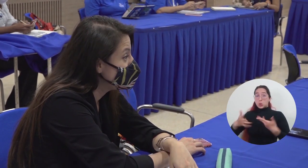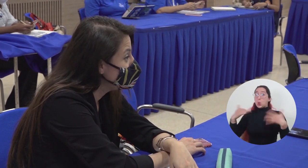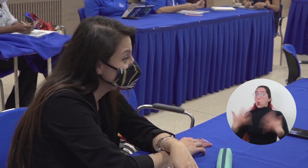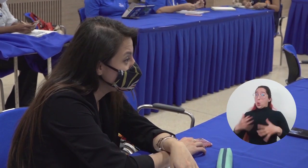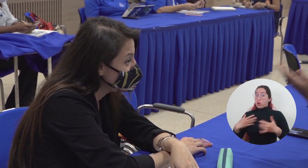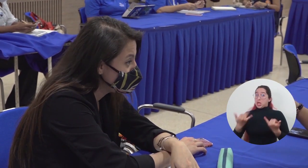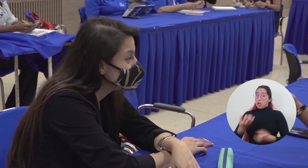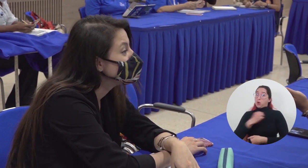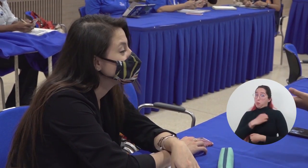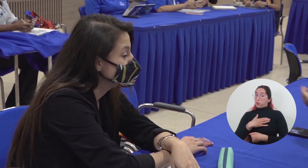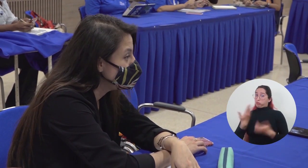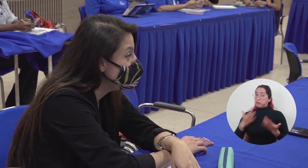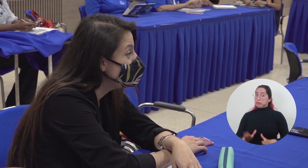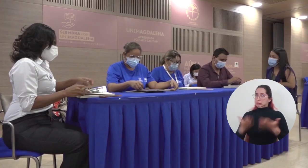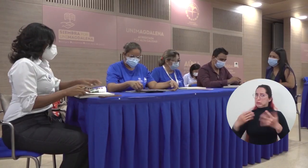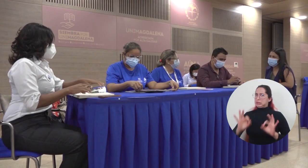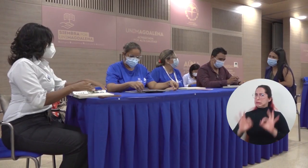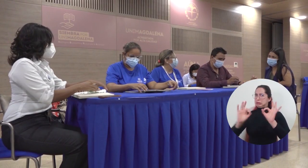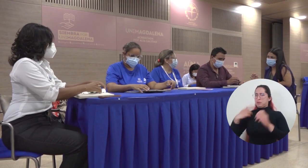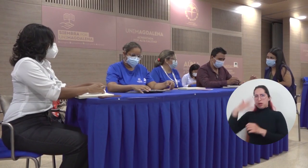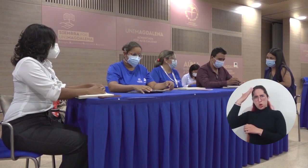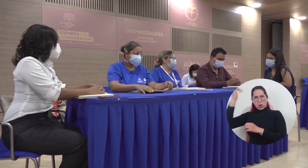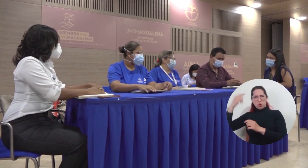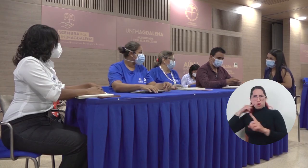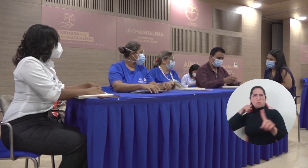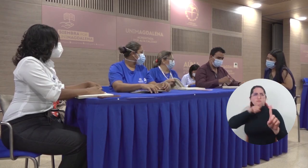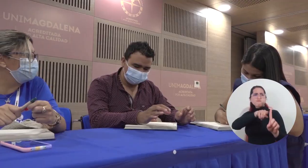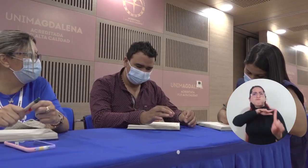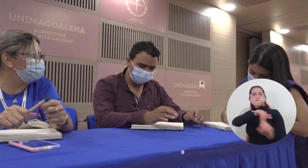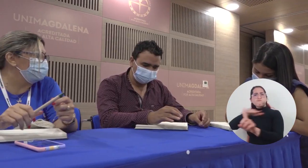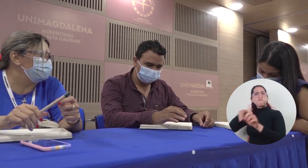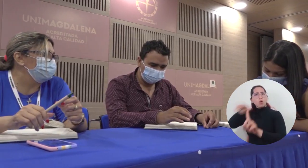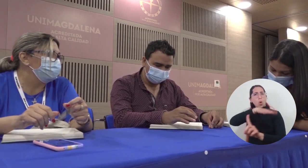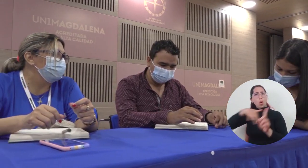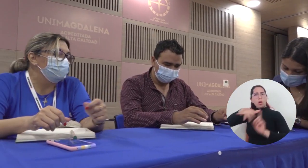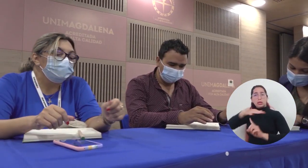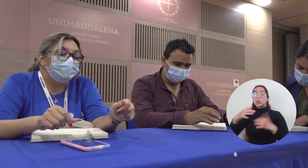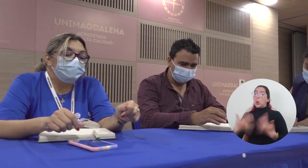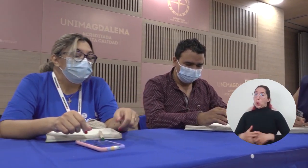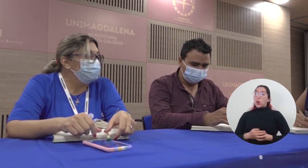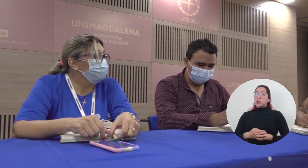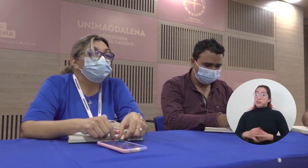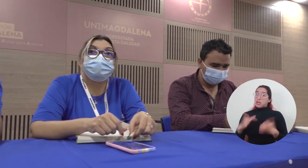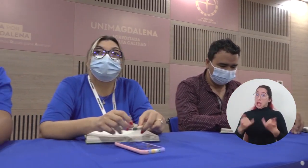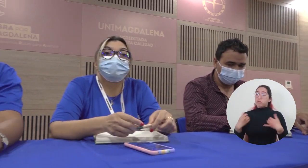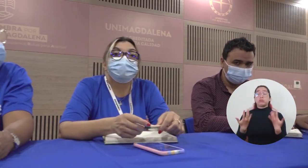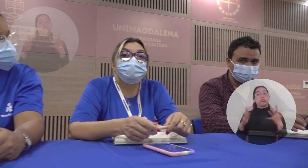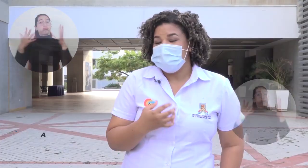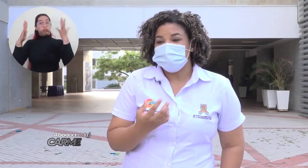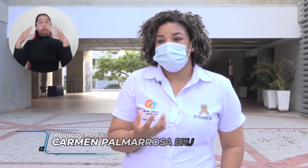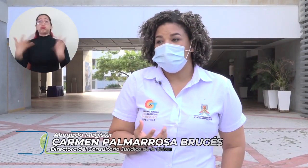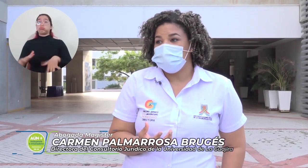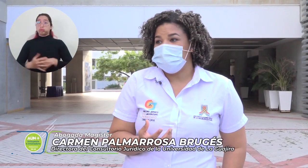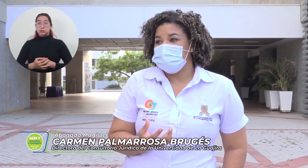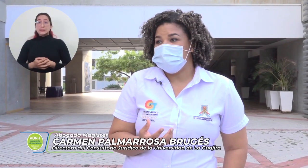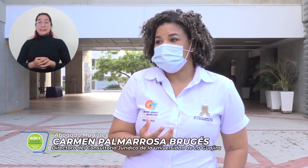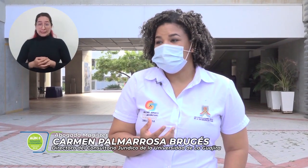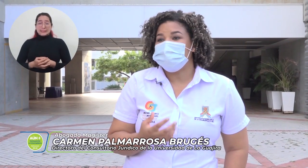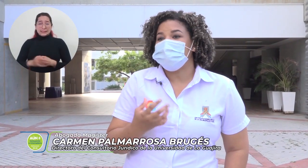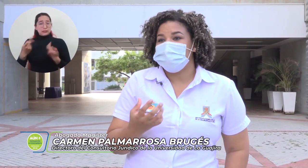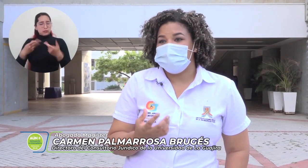oportunidad muy valiosa para que la Academia se vincule de forma seria a estos procesos. Aplaudo y reconozco que es